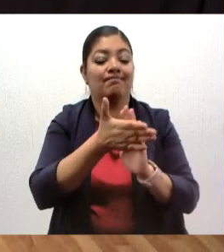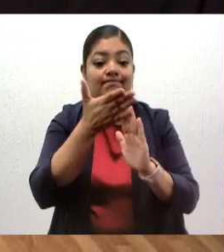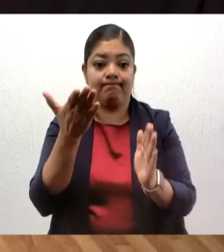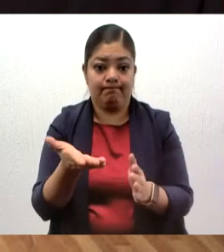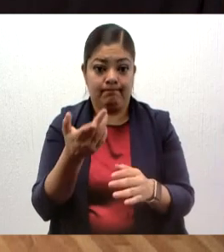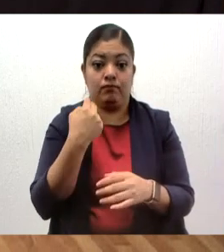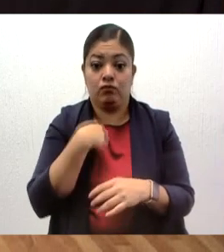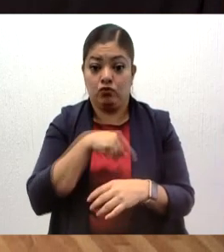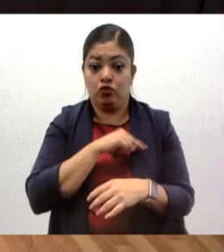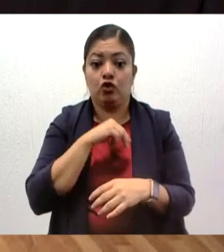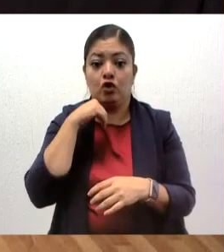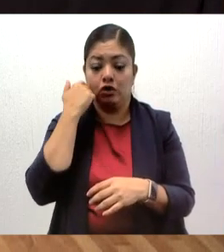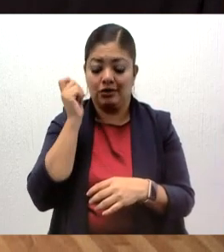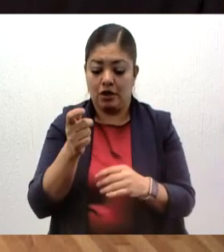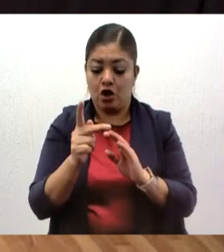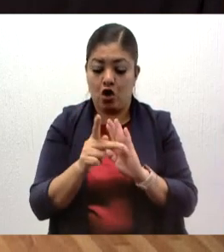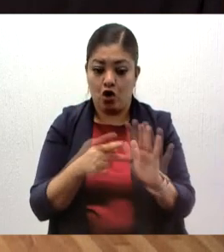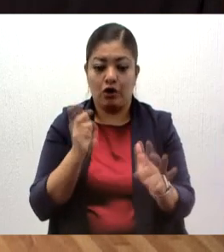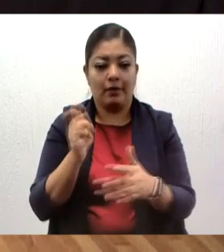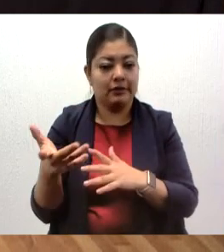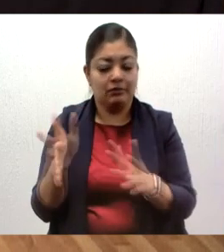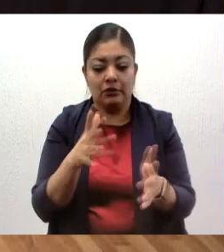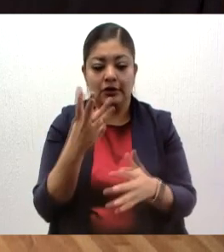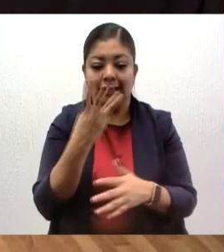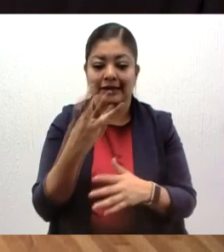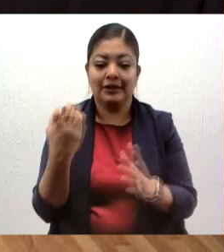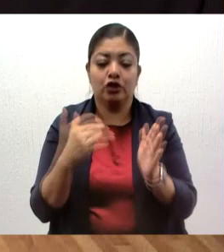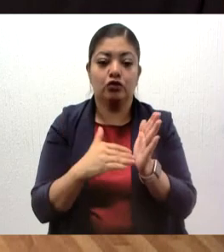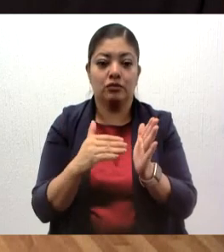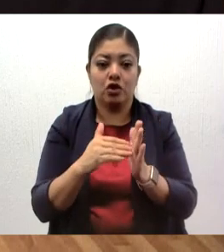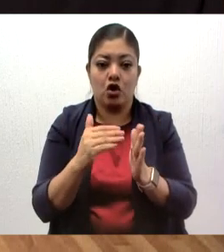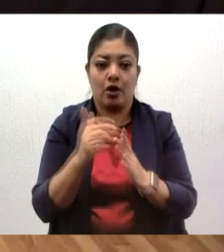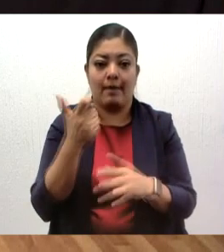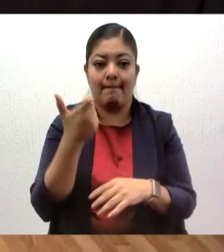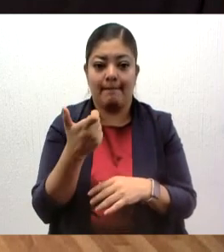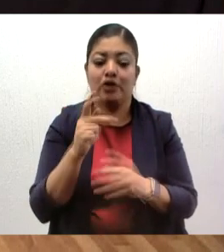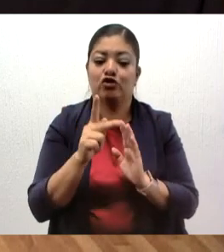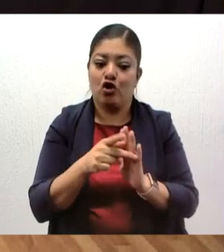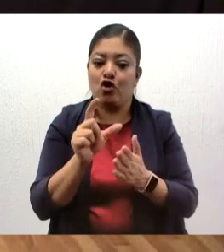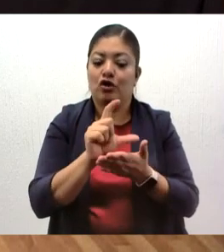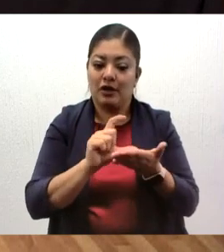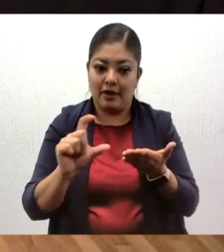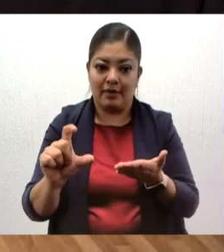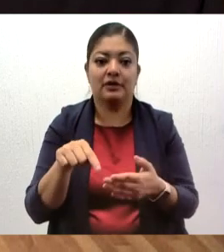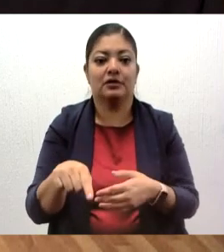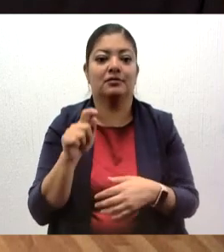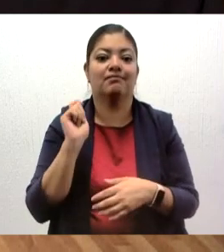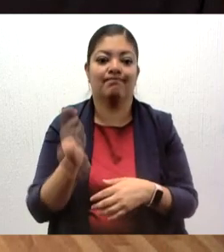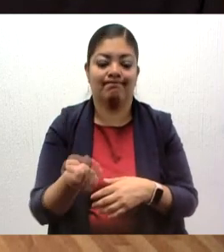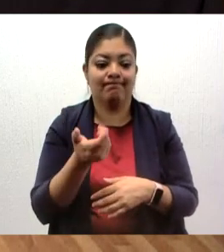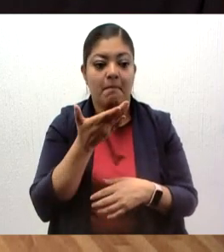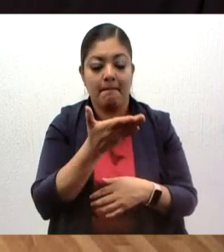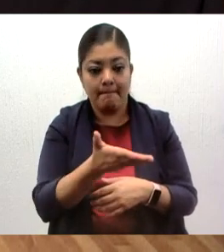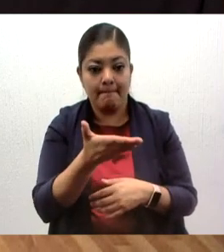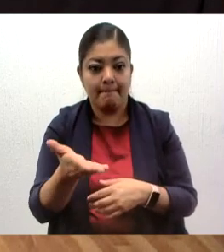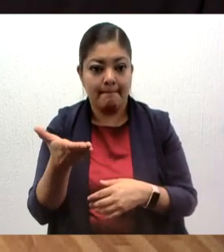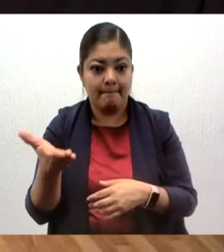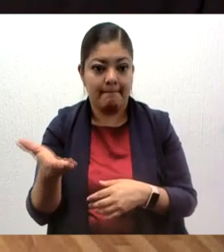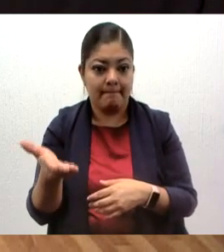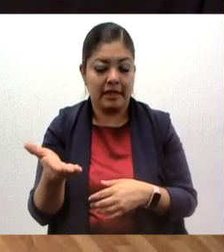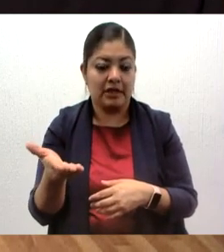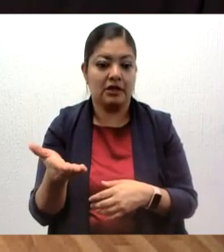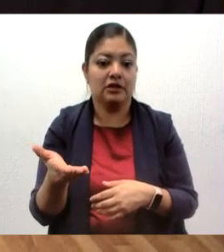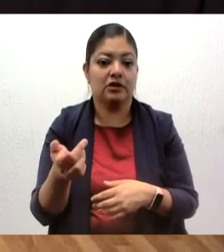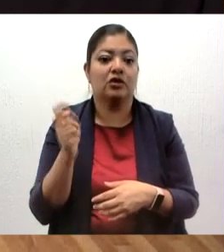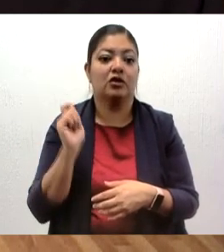una reasignación de alrededor de 300 millones de pesos en general son las solicitudes y las peticiones del